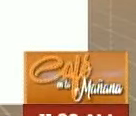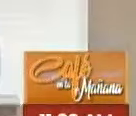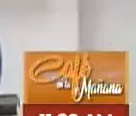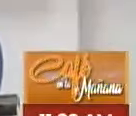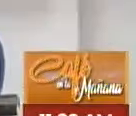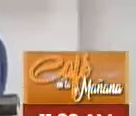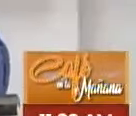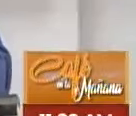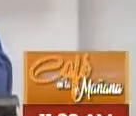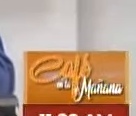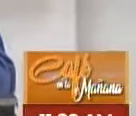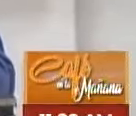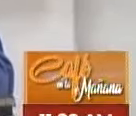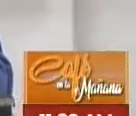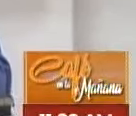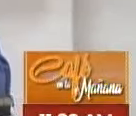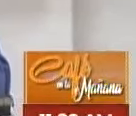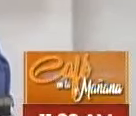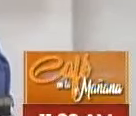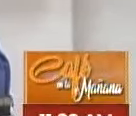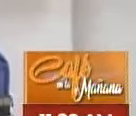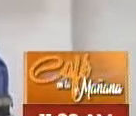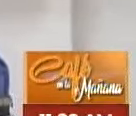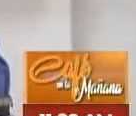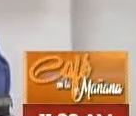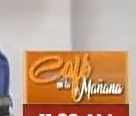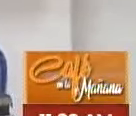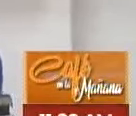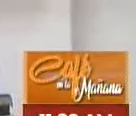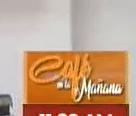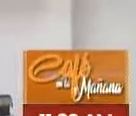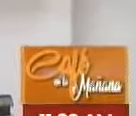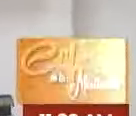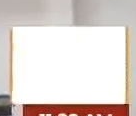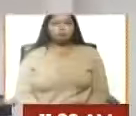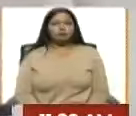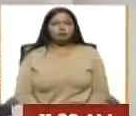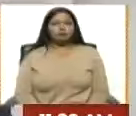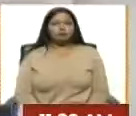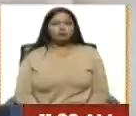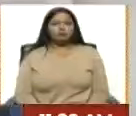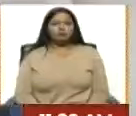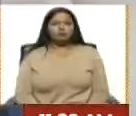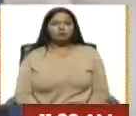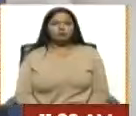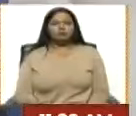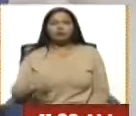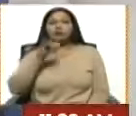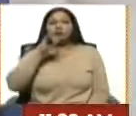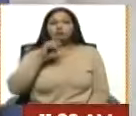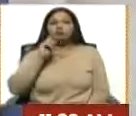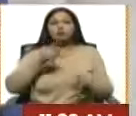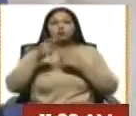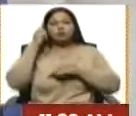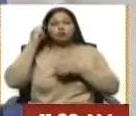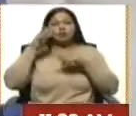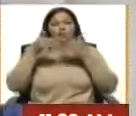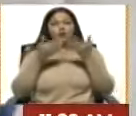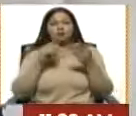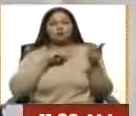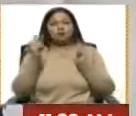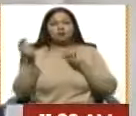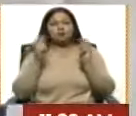viene la pregunta a uno a la mente, o sea, ¿por qué es tan importante hacer esta denuncia? Porque en algún momento o alguien dirá, no, eso es un